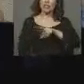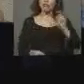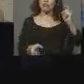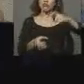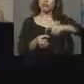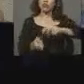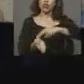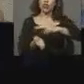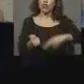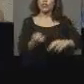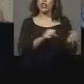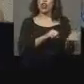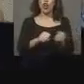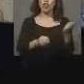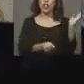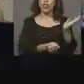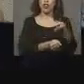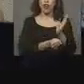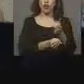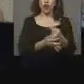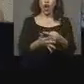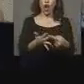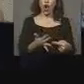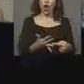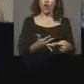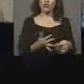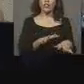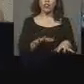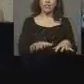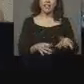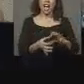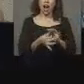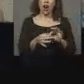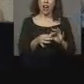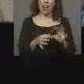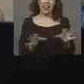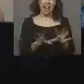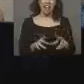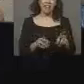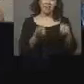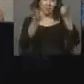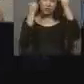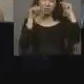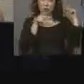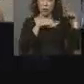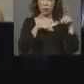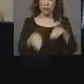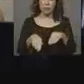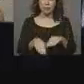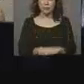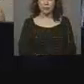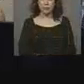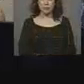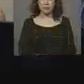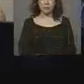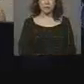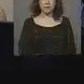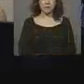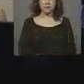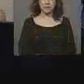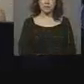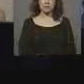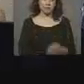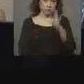la Convención contra la Tortura y otros tratos o penas crueles, inhumanos o degradantes.